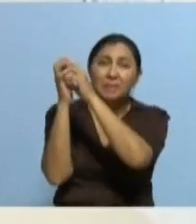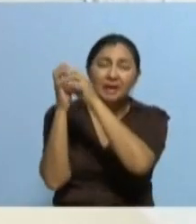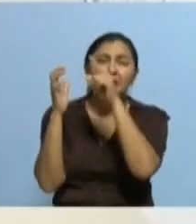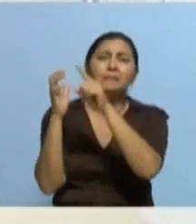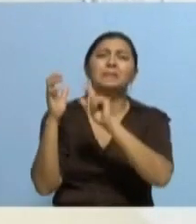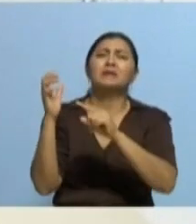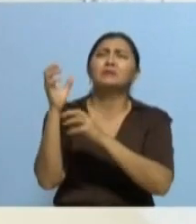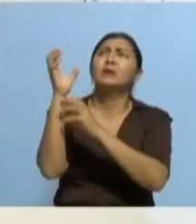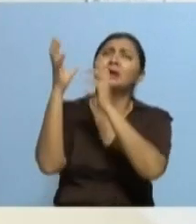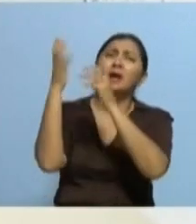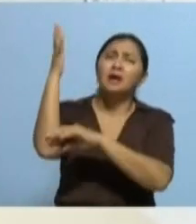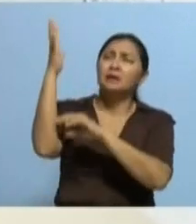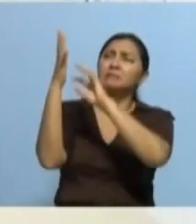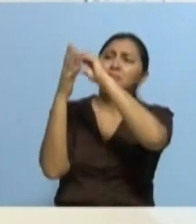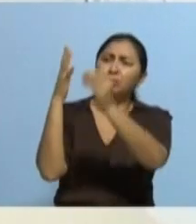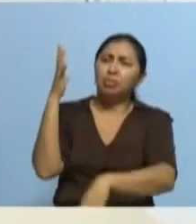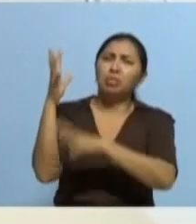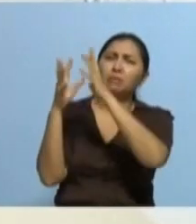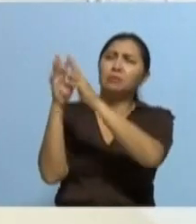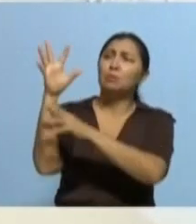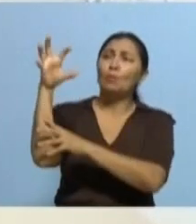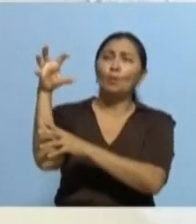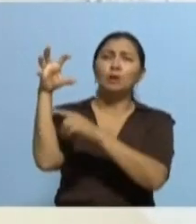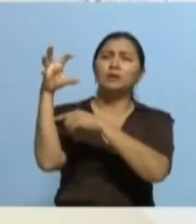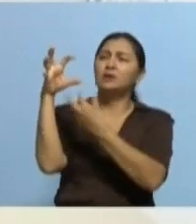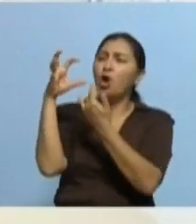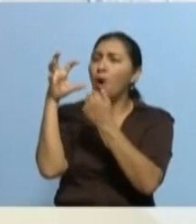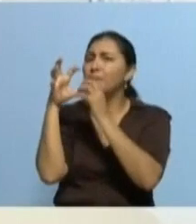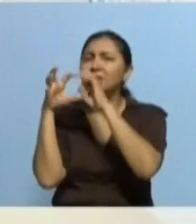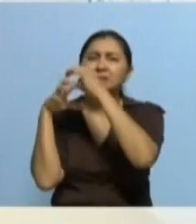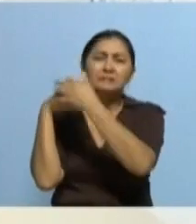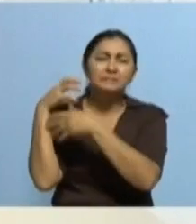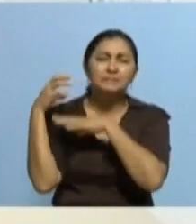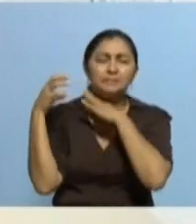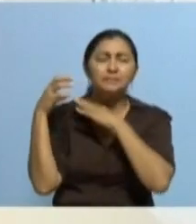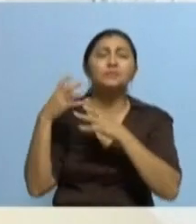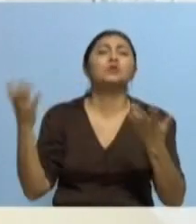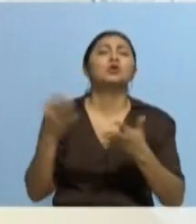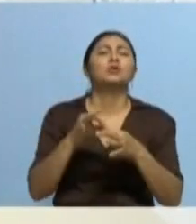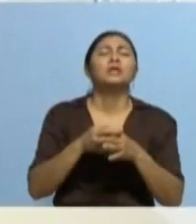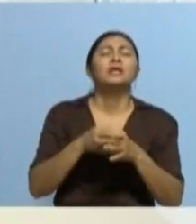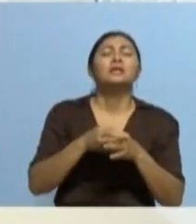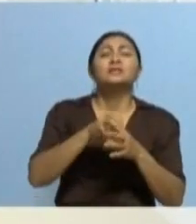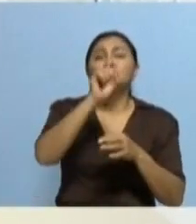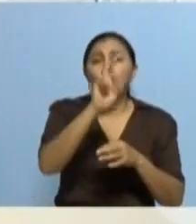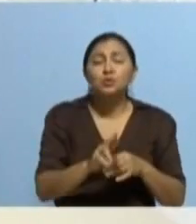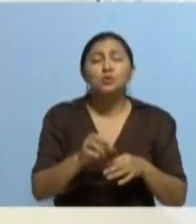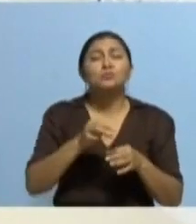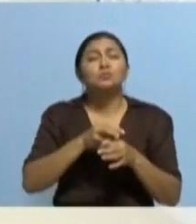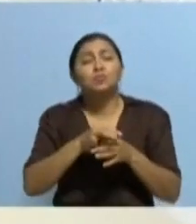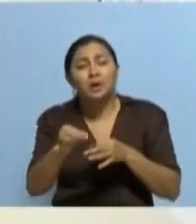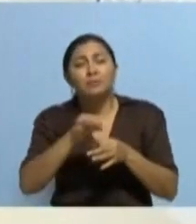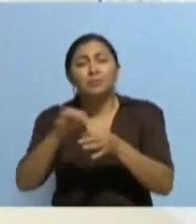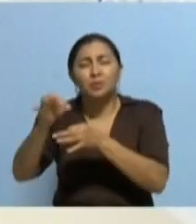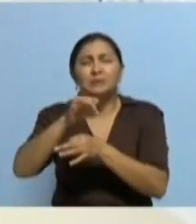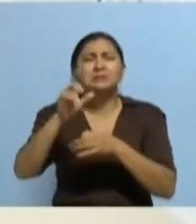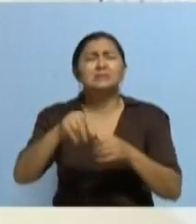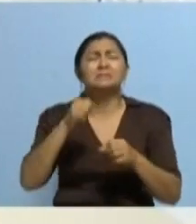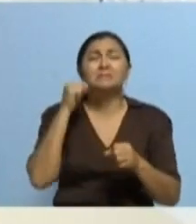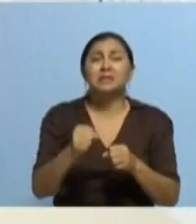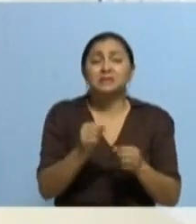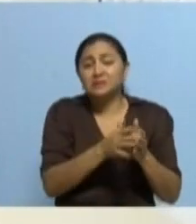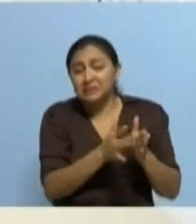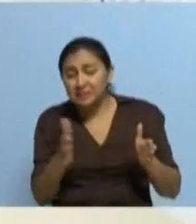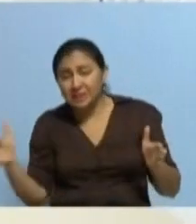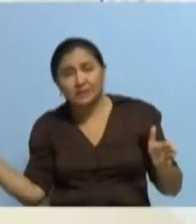se ven dificultados en encontrar alimentos. De los puntos donde hemos encontrado, pues en el sur del departamento, en el sector de Vigivana, en esta época, y no únicamente